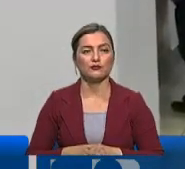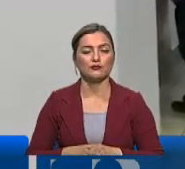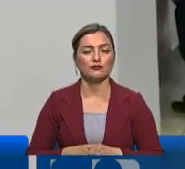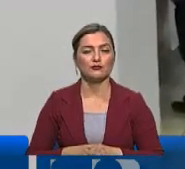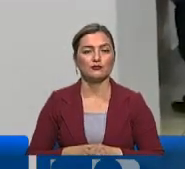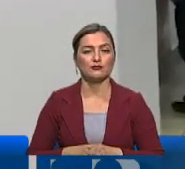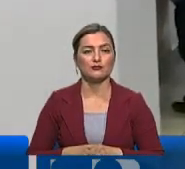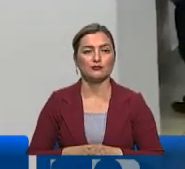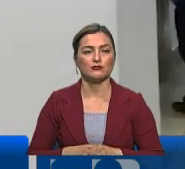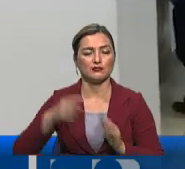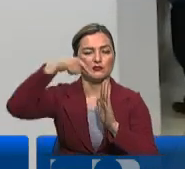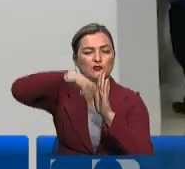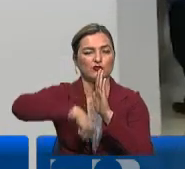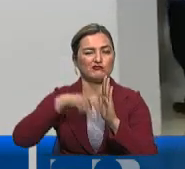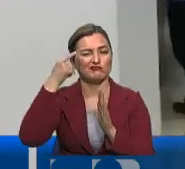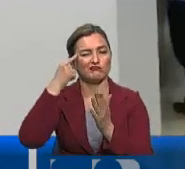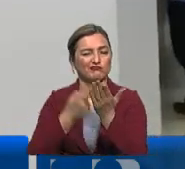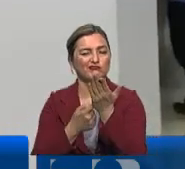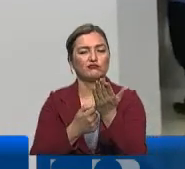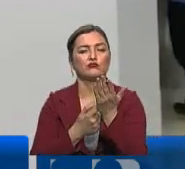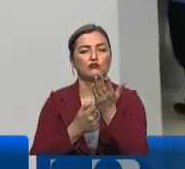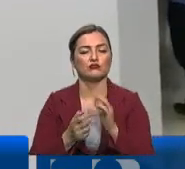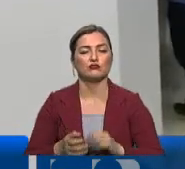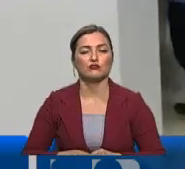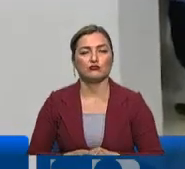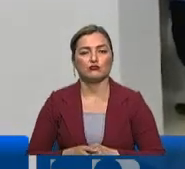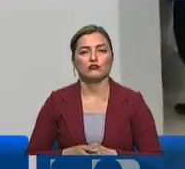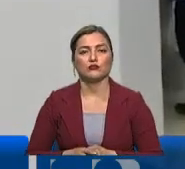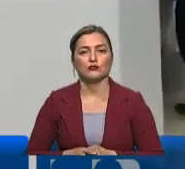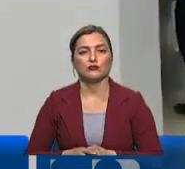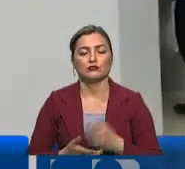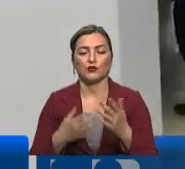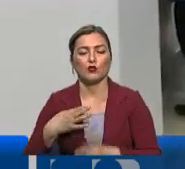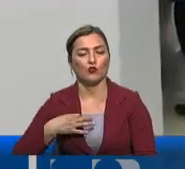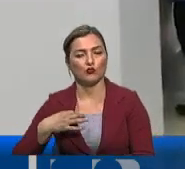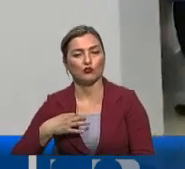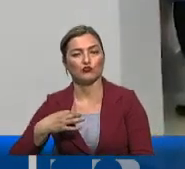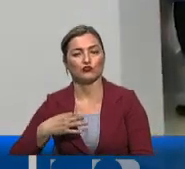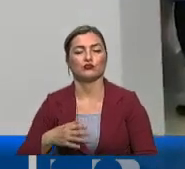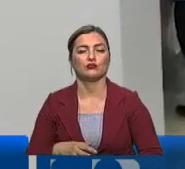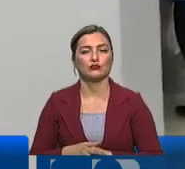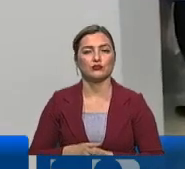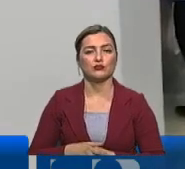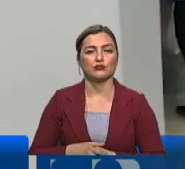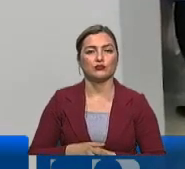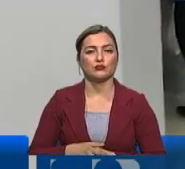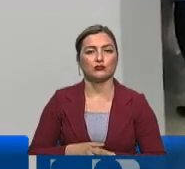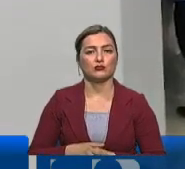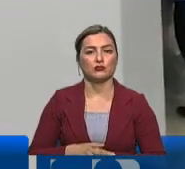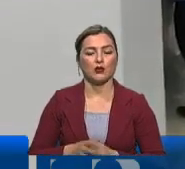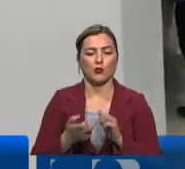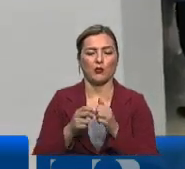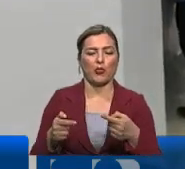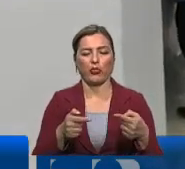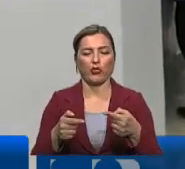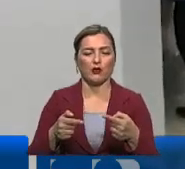una reflexión más profunda. Es de esperarse que exista, por un lado, la voluntad de no solo quedarse en la discrepancia,